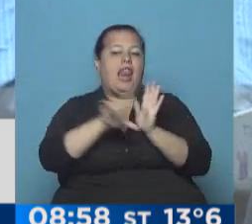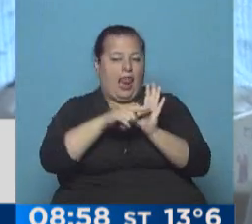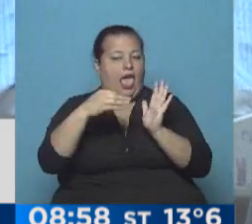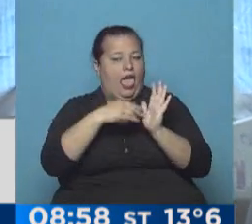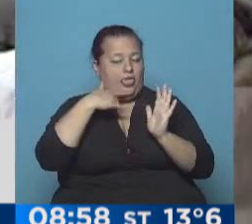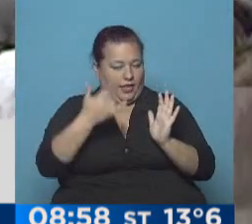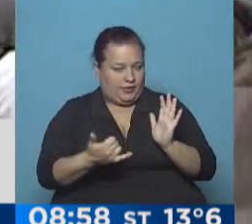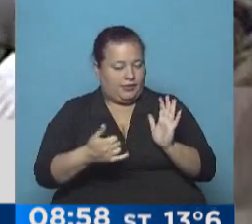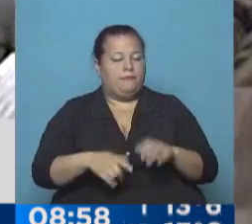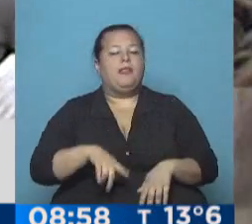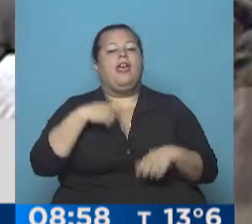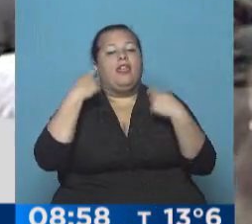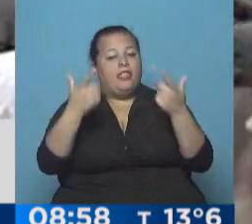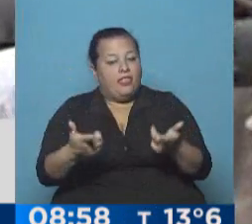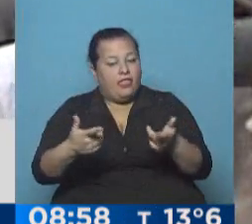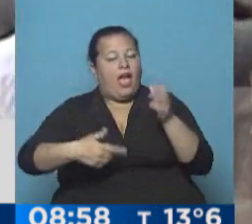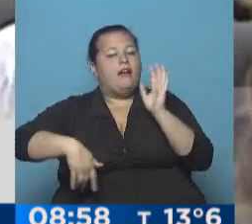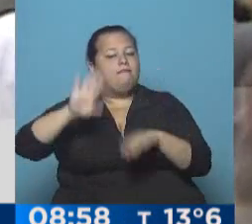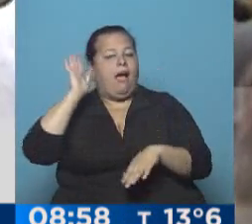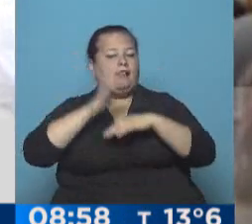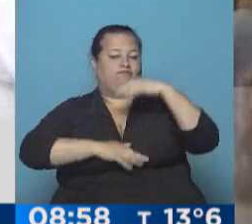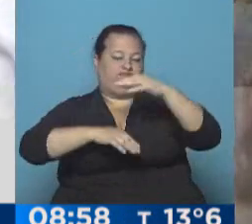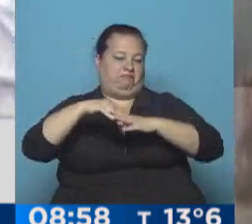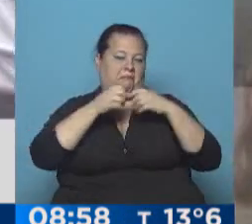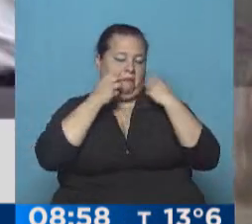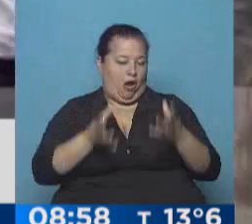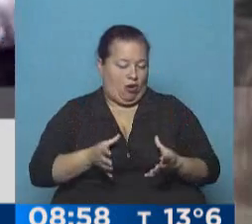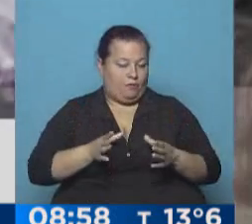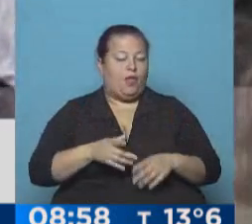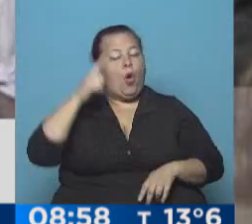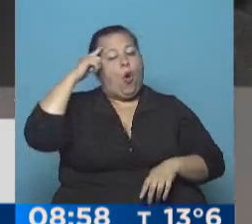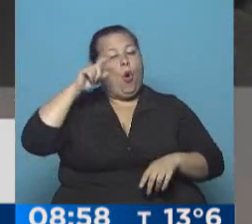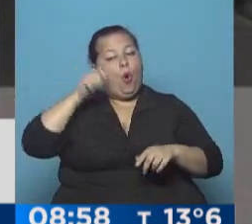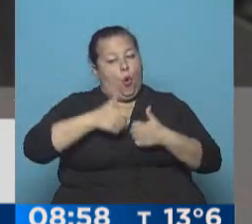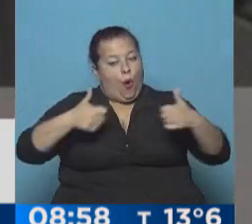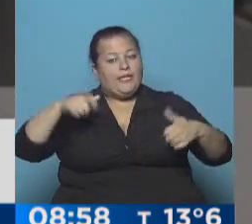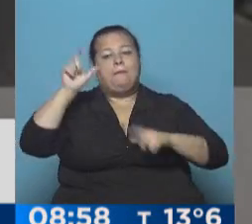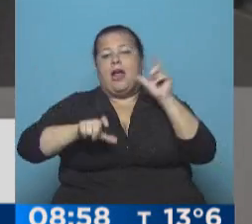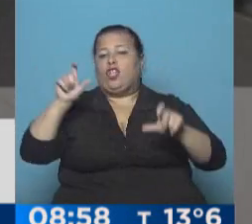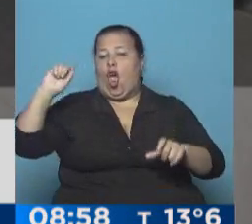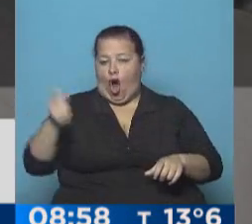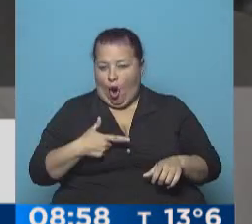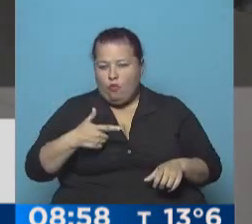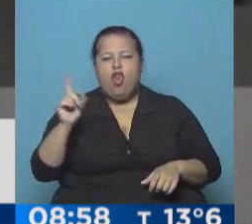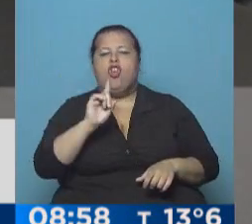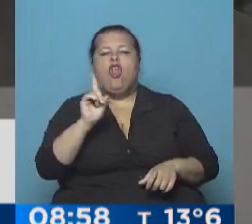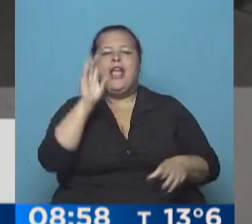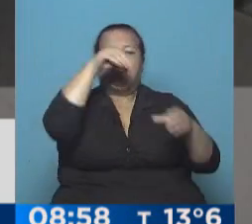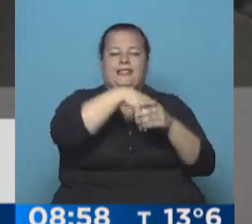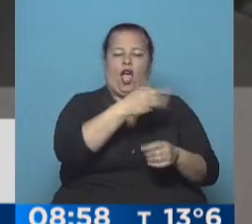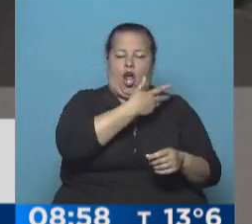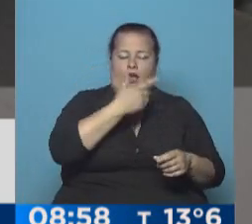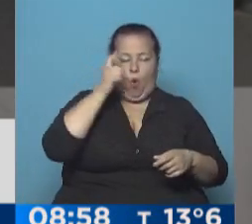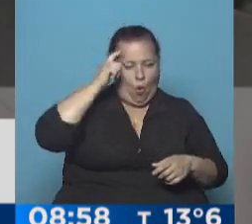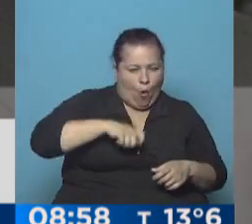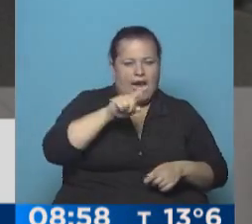Constitución Nacional y otorga mayor imparcialidad. Los jurados, como son ciudadanos comunes, que no son miembros del Poder